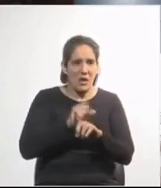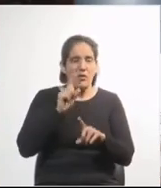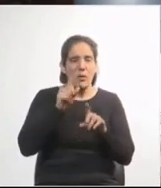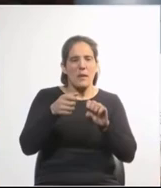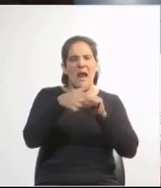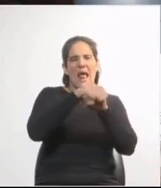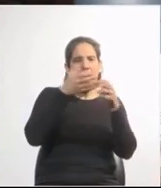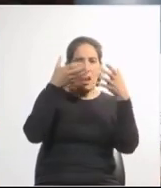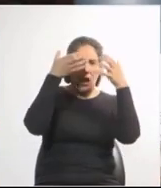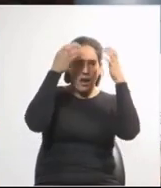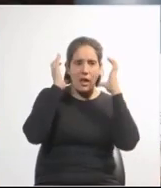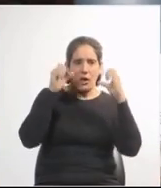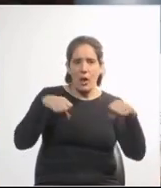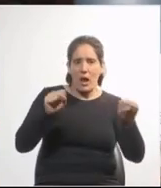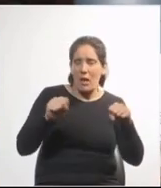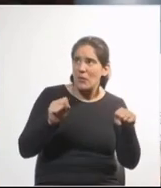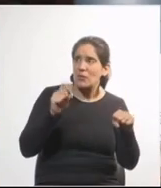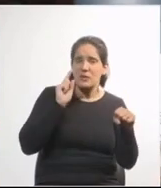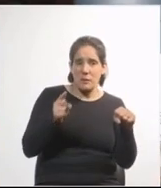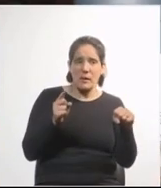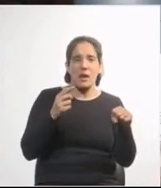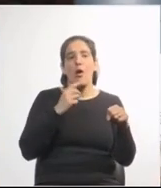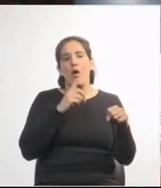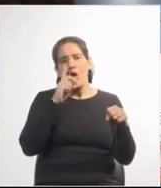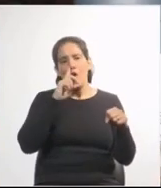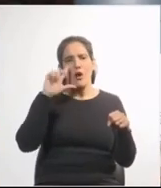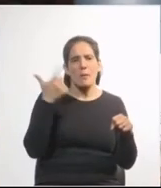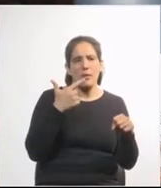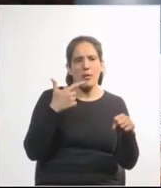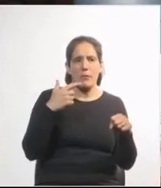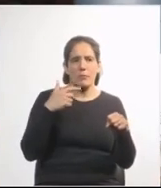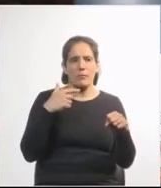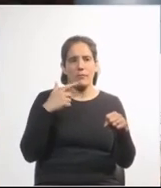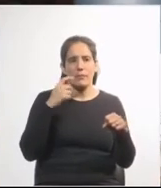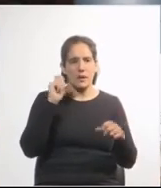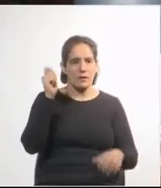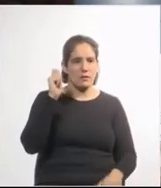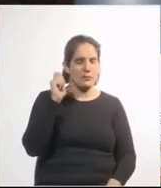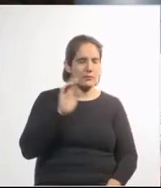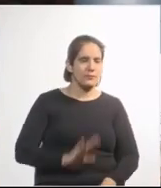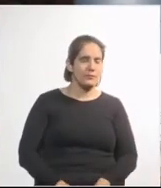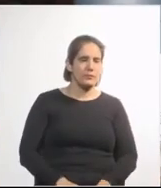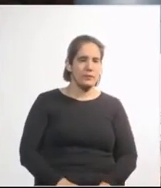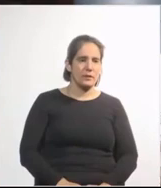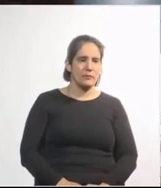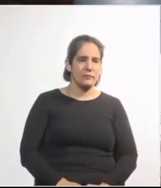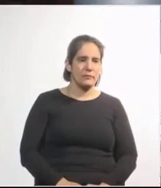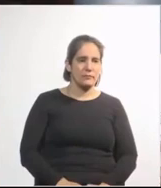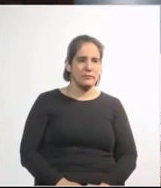casco o el problema del exceso de velocidad. Ya redondeé.